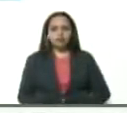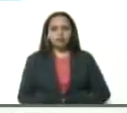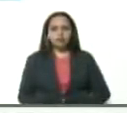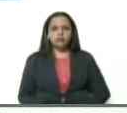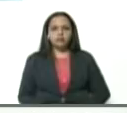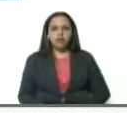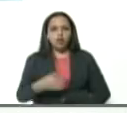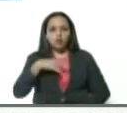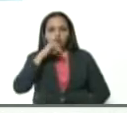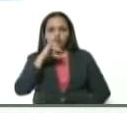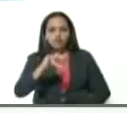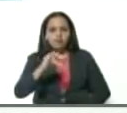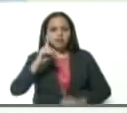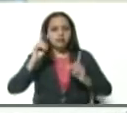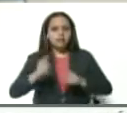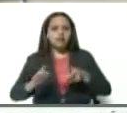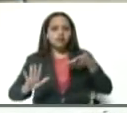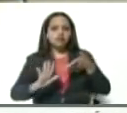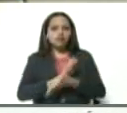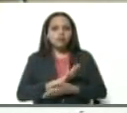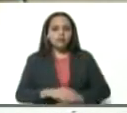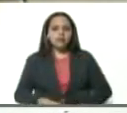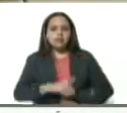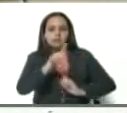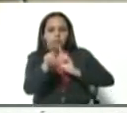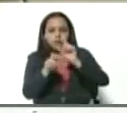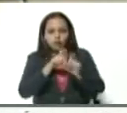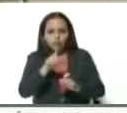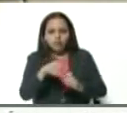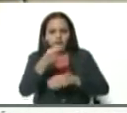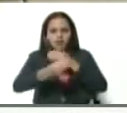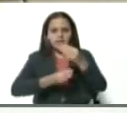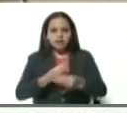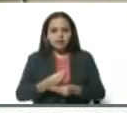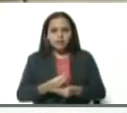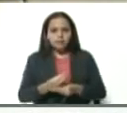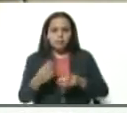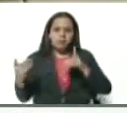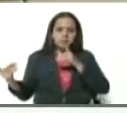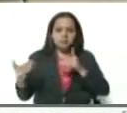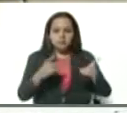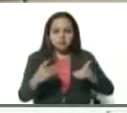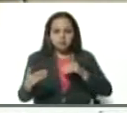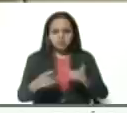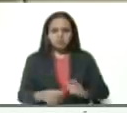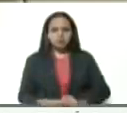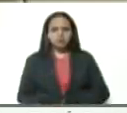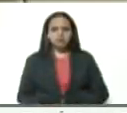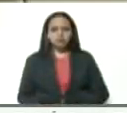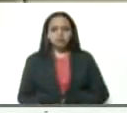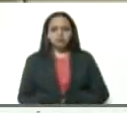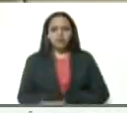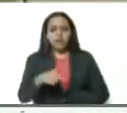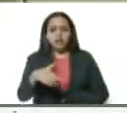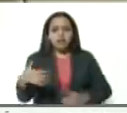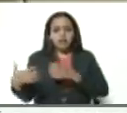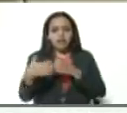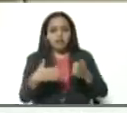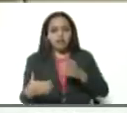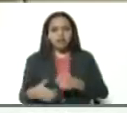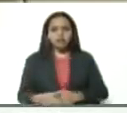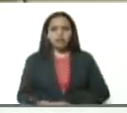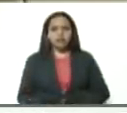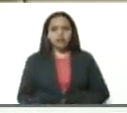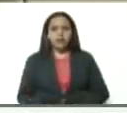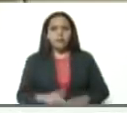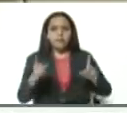voy a informar también sobre la encuesta para que la comentemos en esta batalla. Bueno,